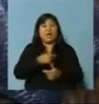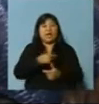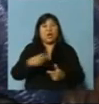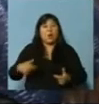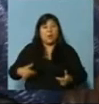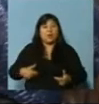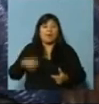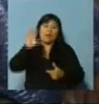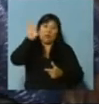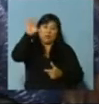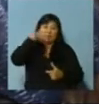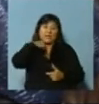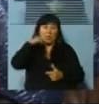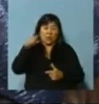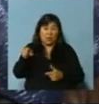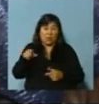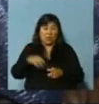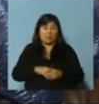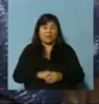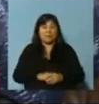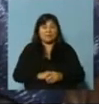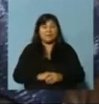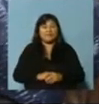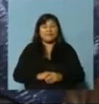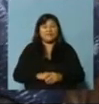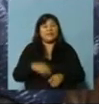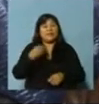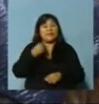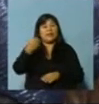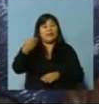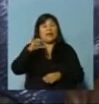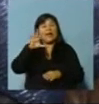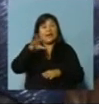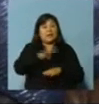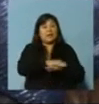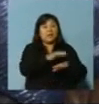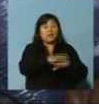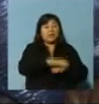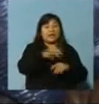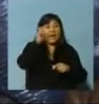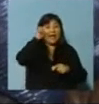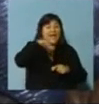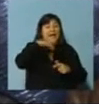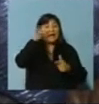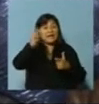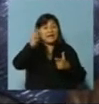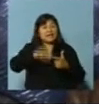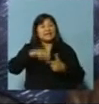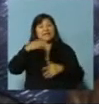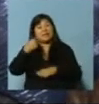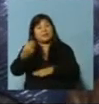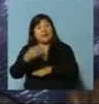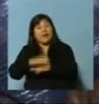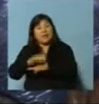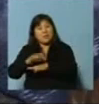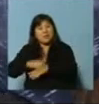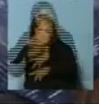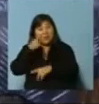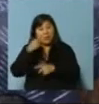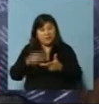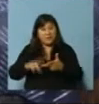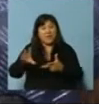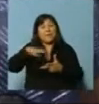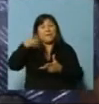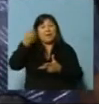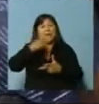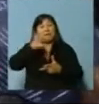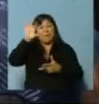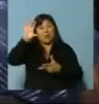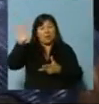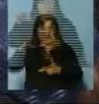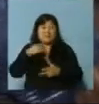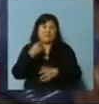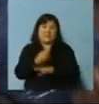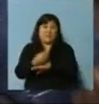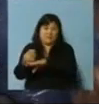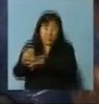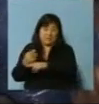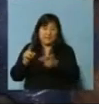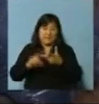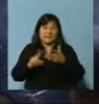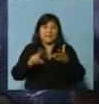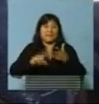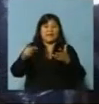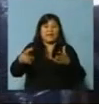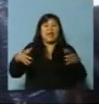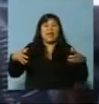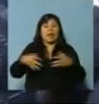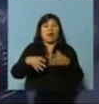de la provincia de Jujuy, autoridades de la empresa GESA, autoridades municipales, autoridades provinciales